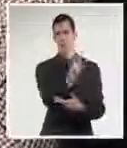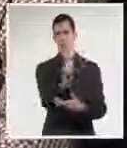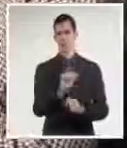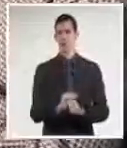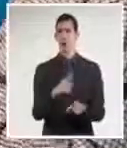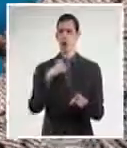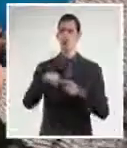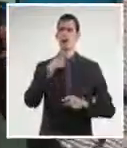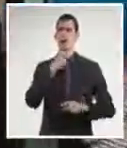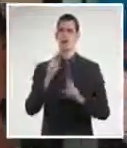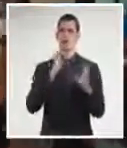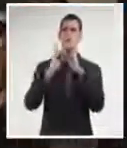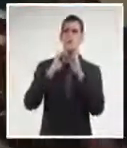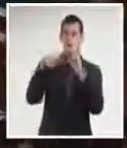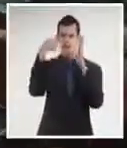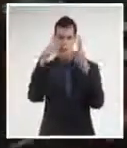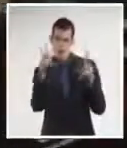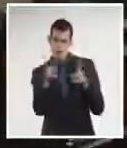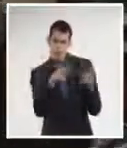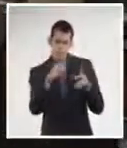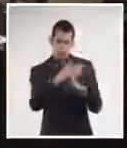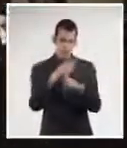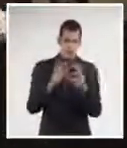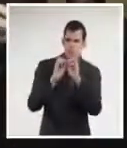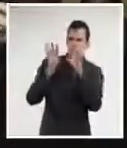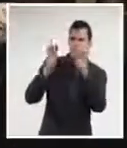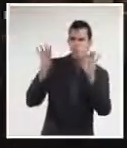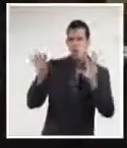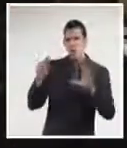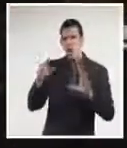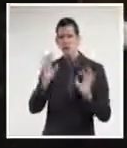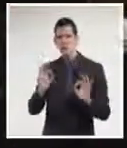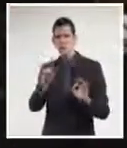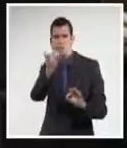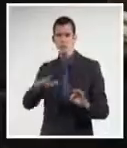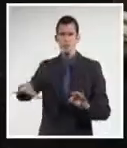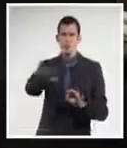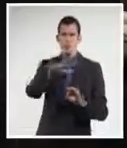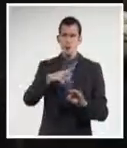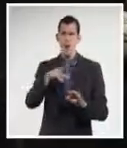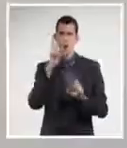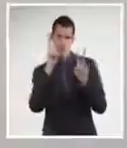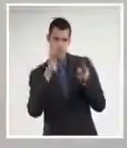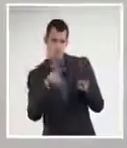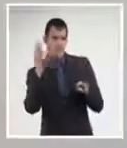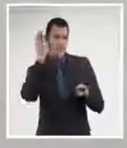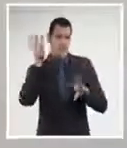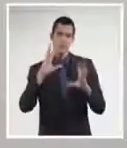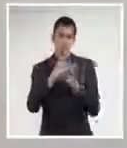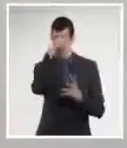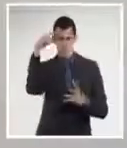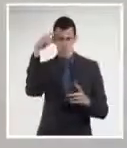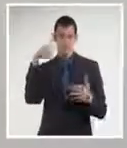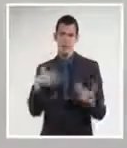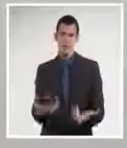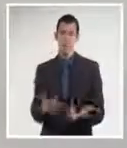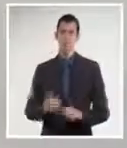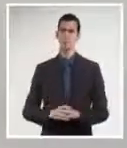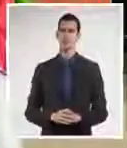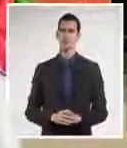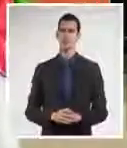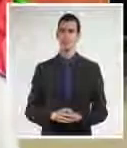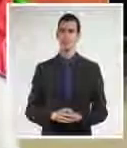productos transmediales con mayor alcance. Aquí visitó el máster de transmisión y el estudio del canal Rafael Daniel In Memoriam,